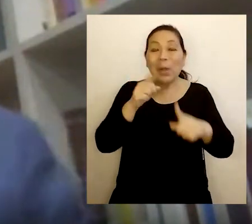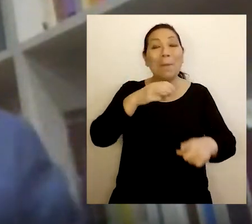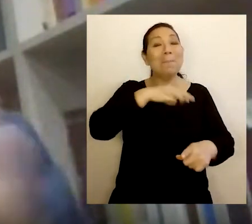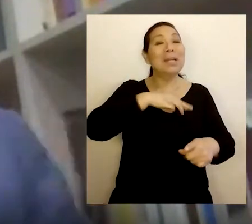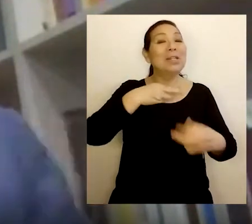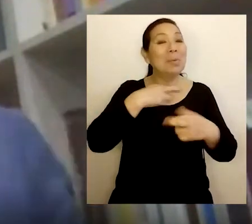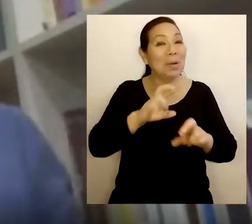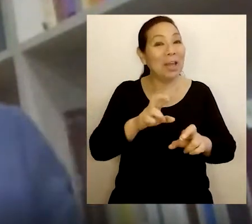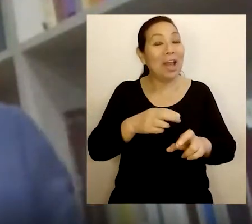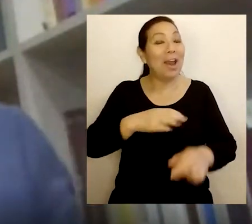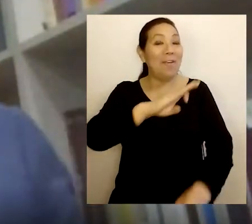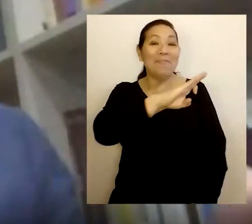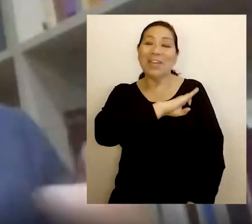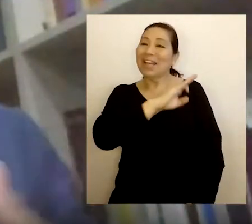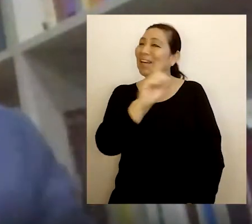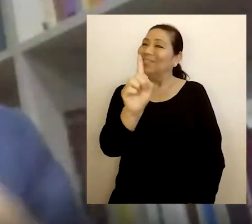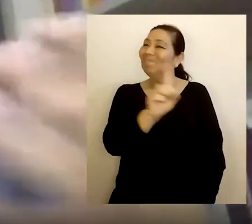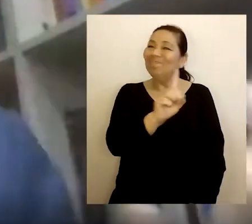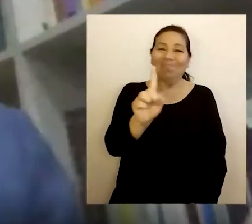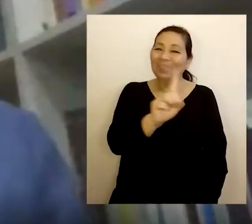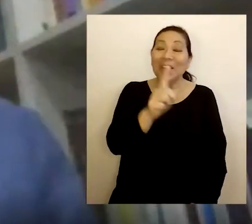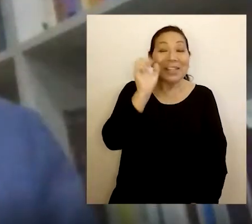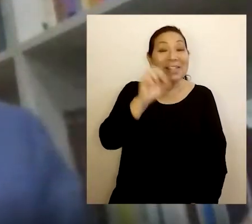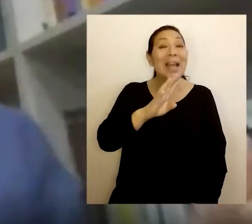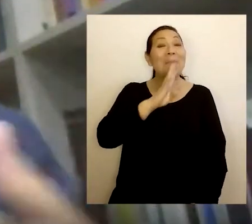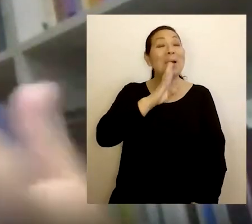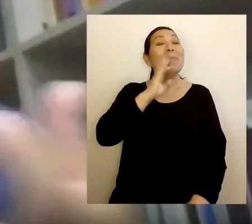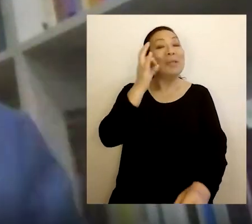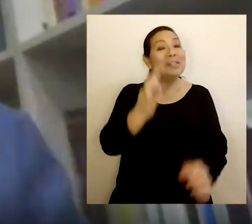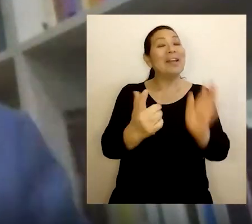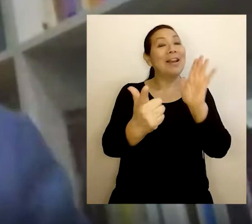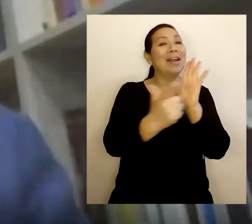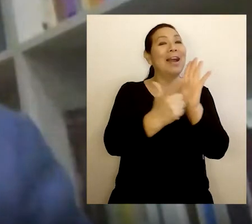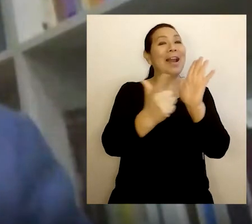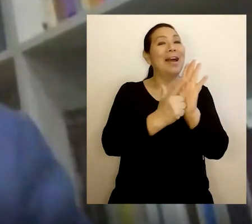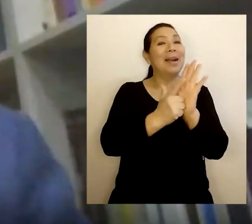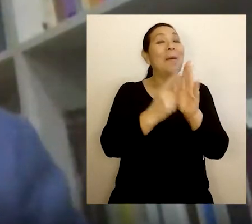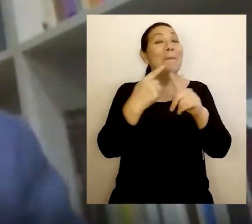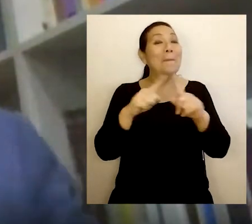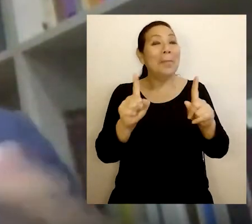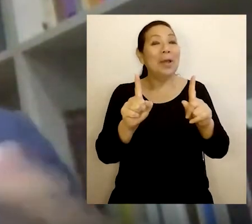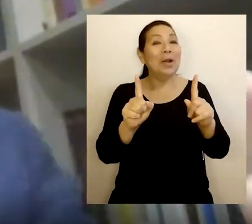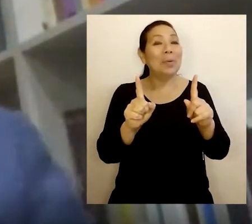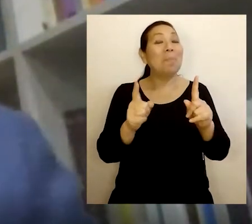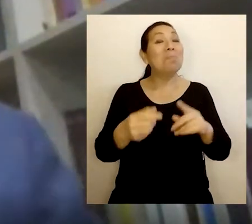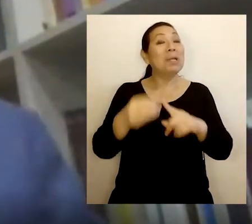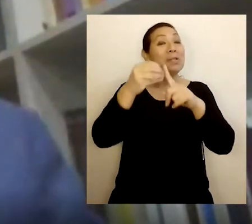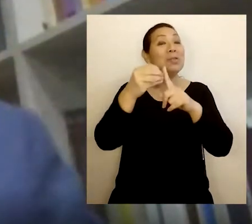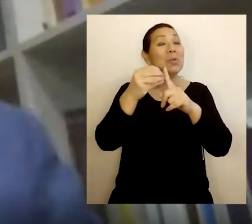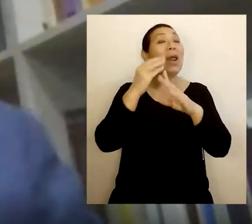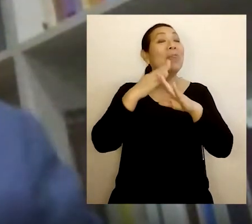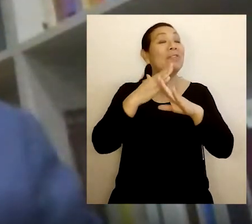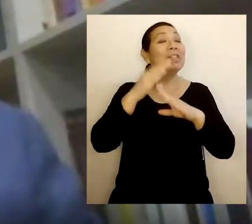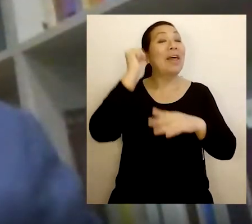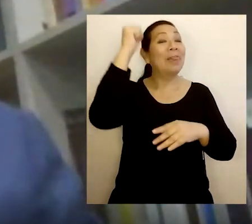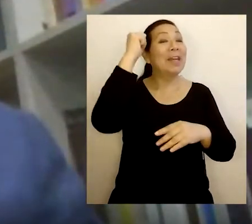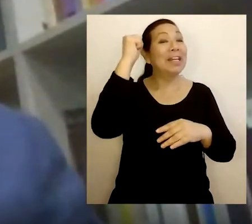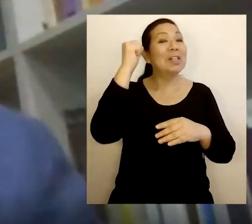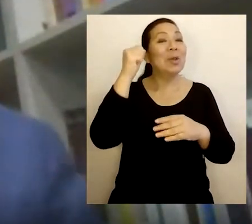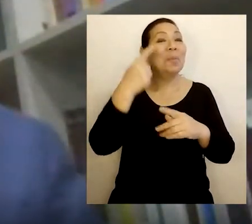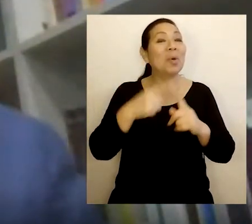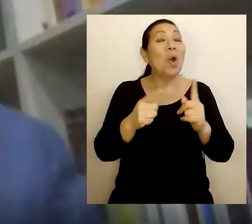Ministerio Público y la Fiscalía. Entonces, si hablamos de legalidad, si hablamos justamente de un principio y una defensa de derechos